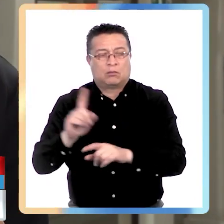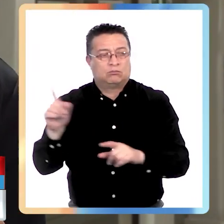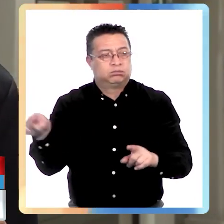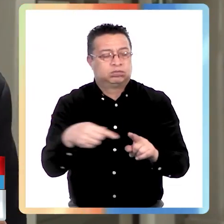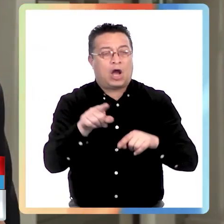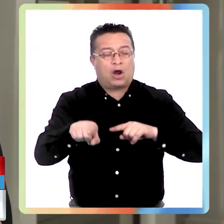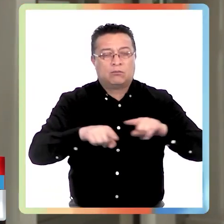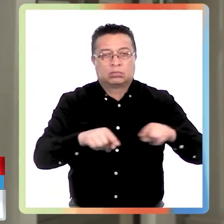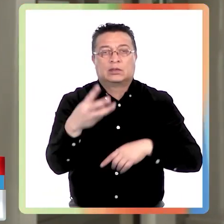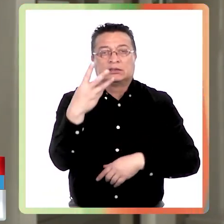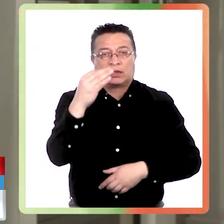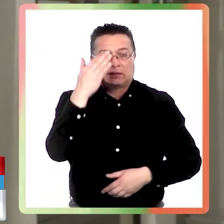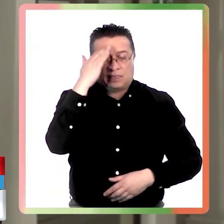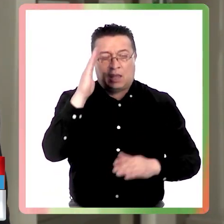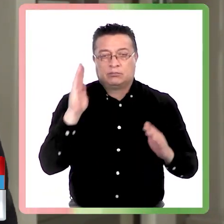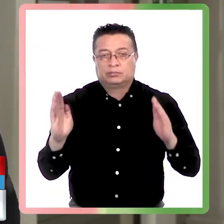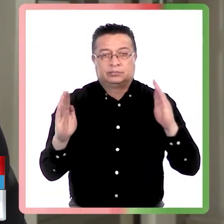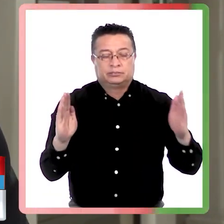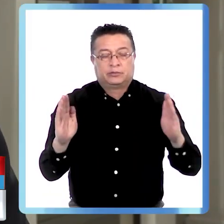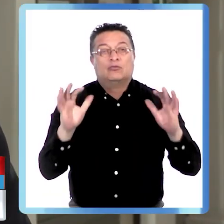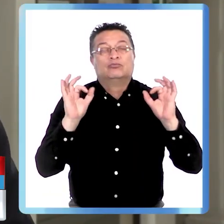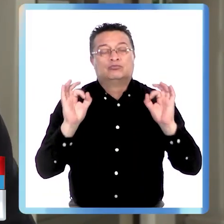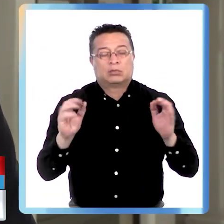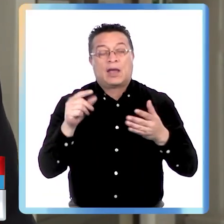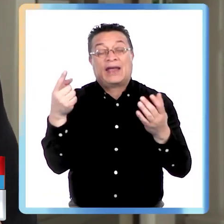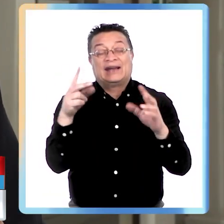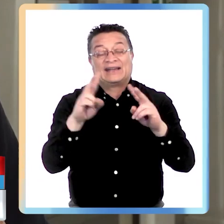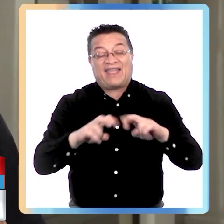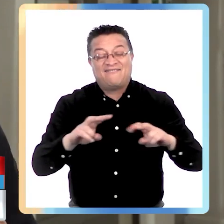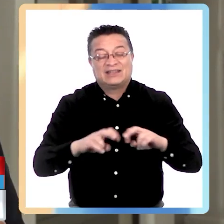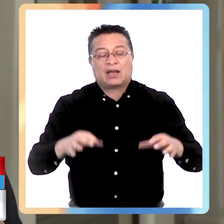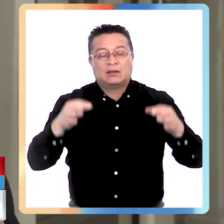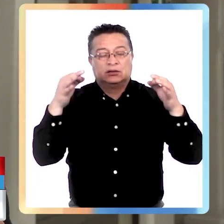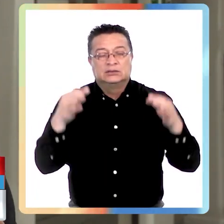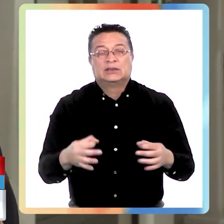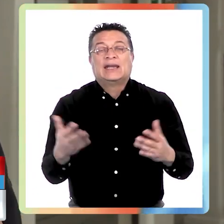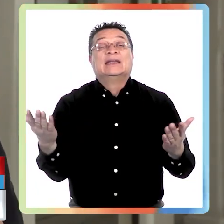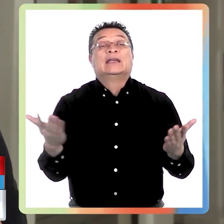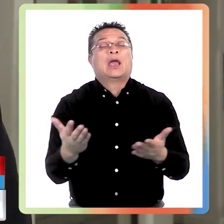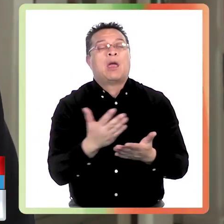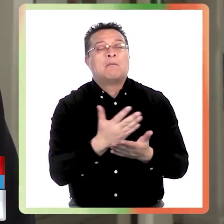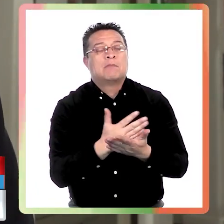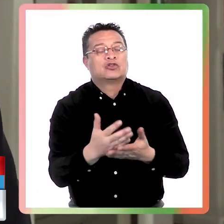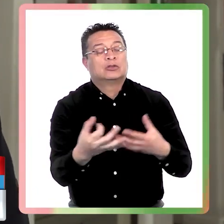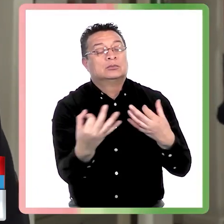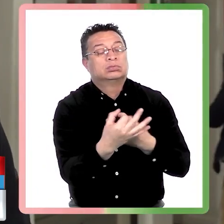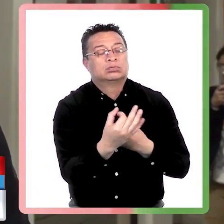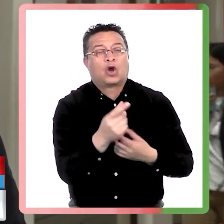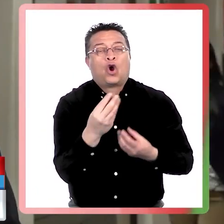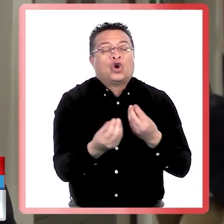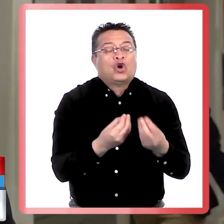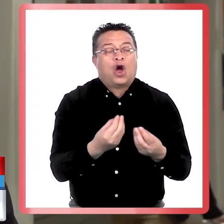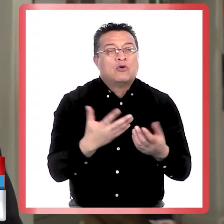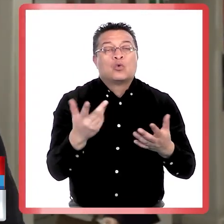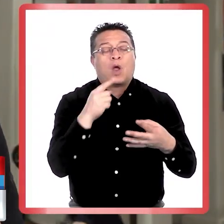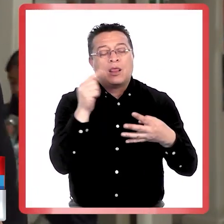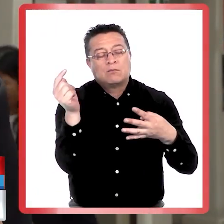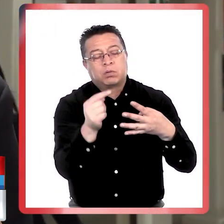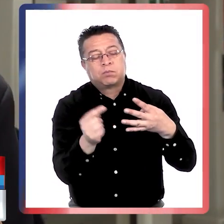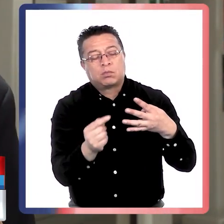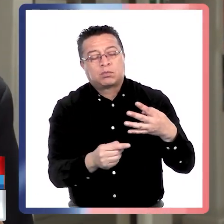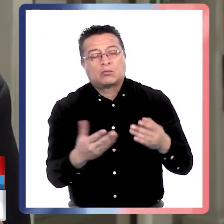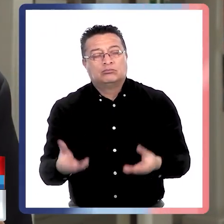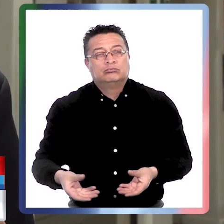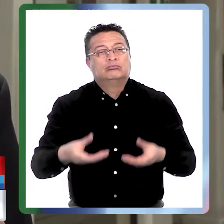y ahora estamos en los 30 días, que ya llegan como 27, 28, de revisar exactamente qué pasó, cómo pasó, cuáles son los elementos que